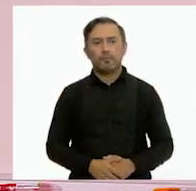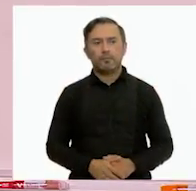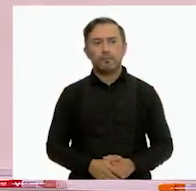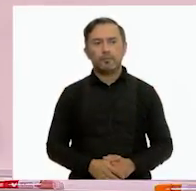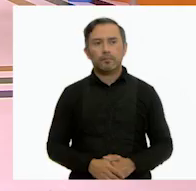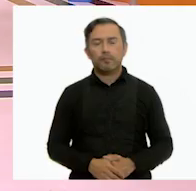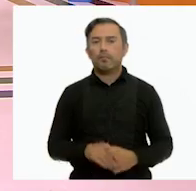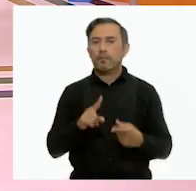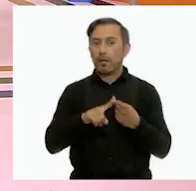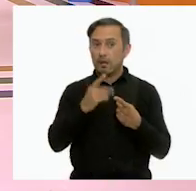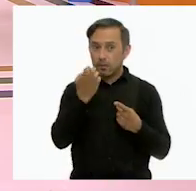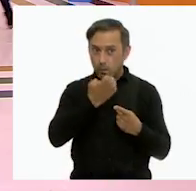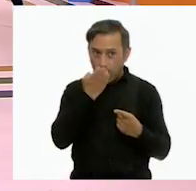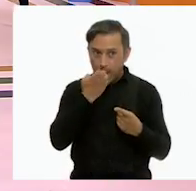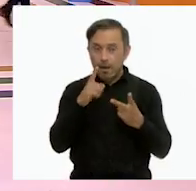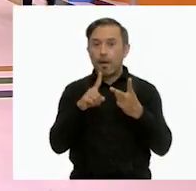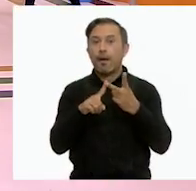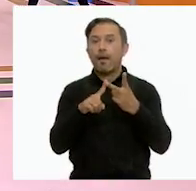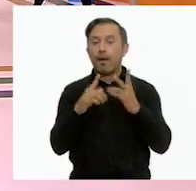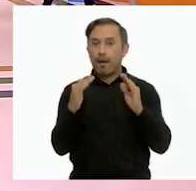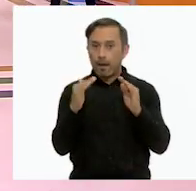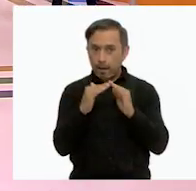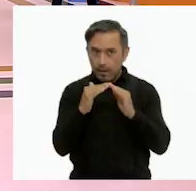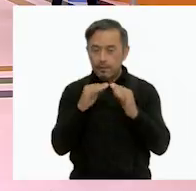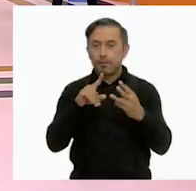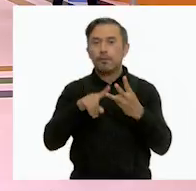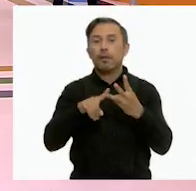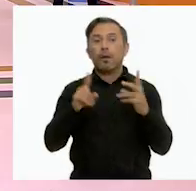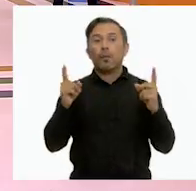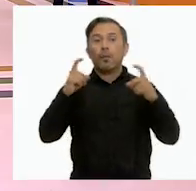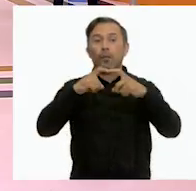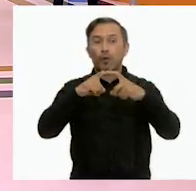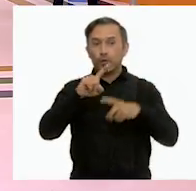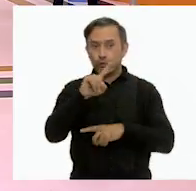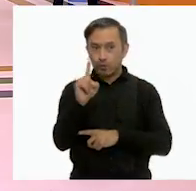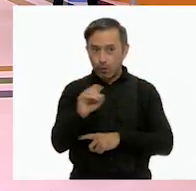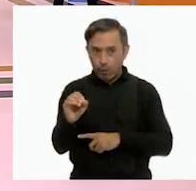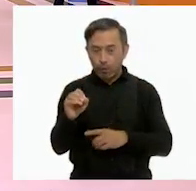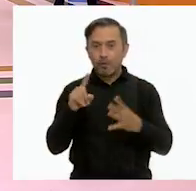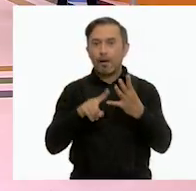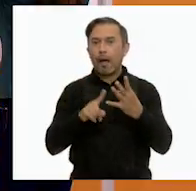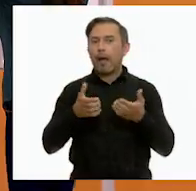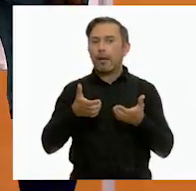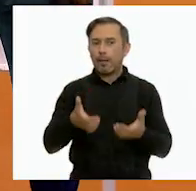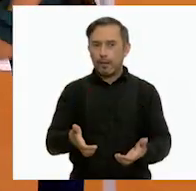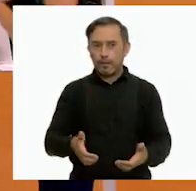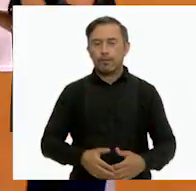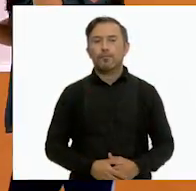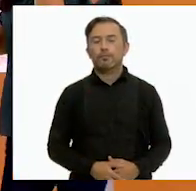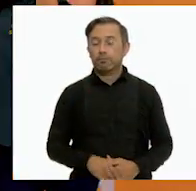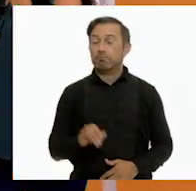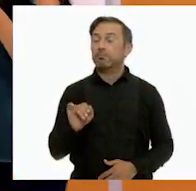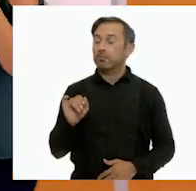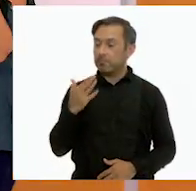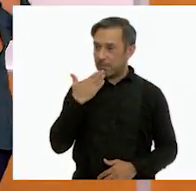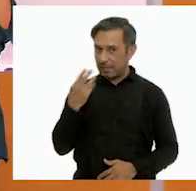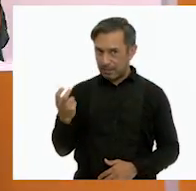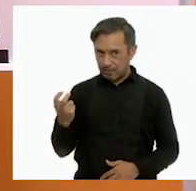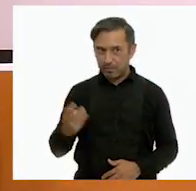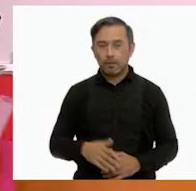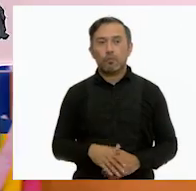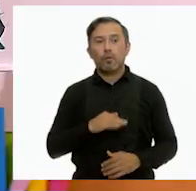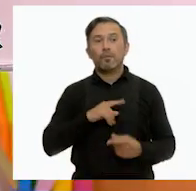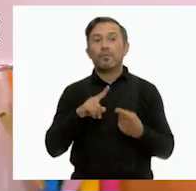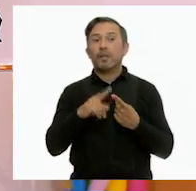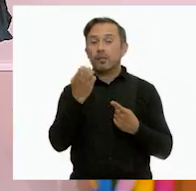En la escuela, en la casa, en el zoológico y en la calle. Así es, tenemos